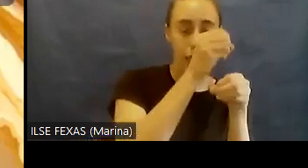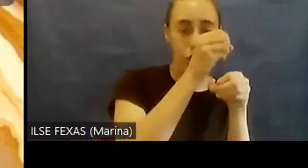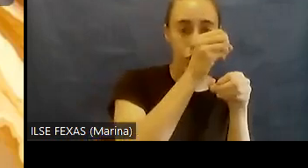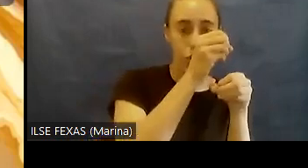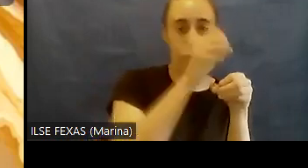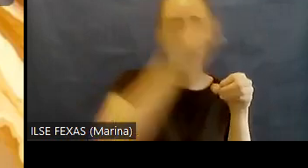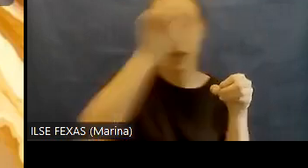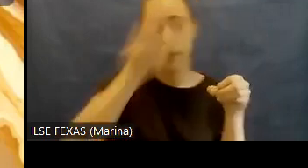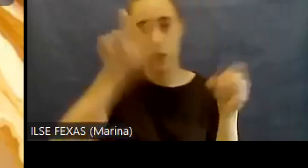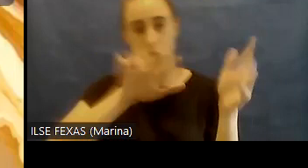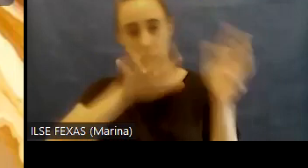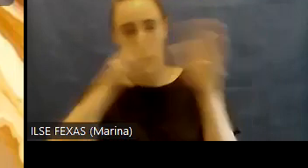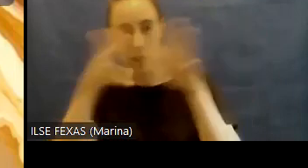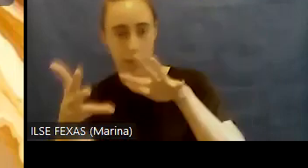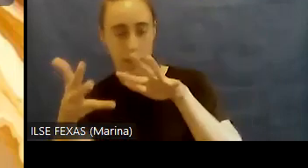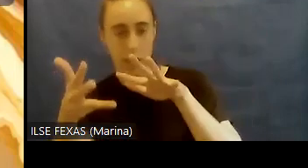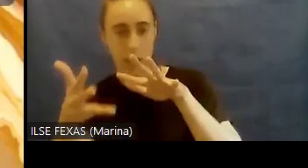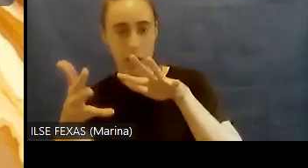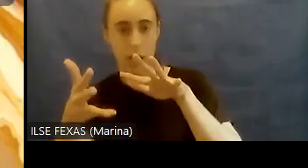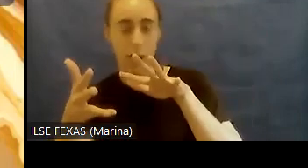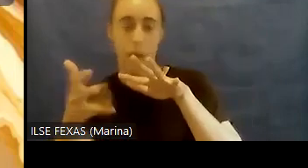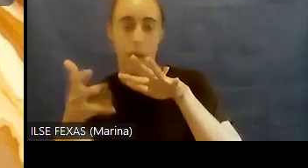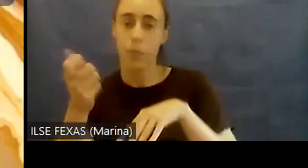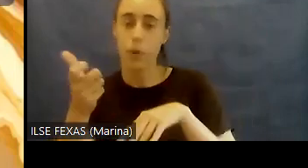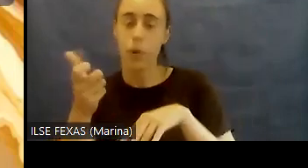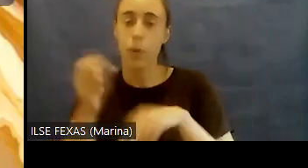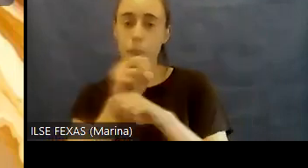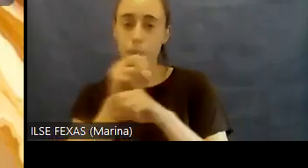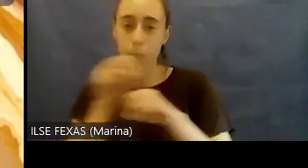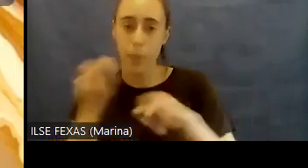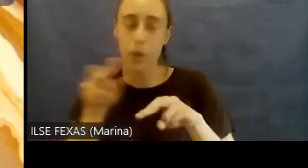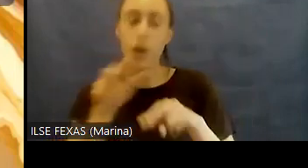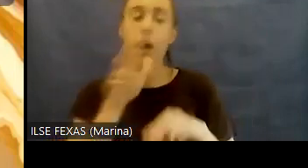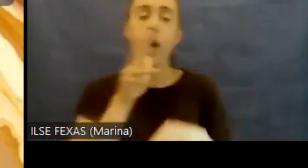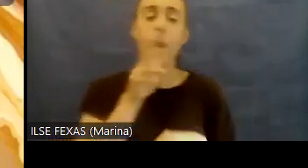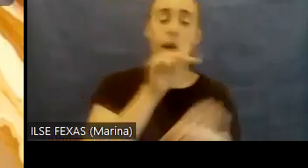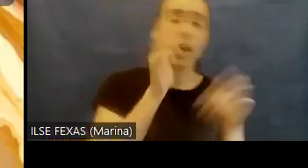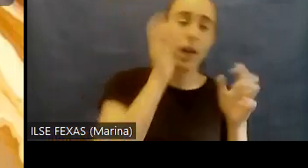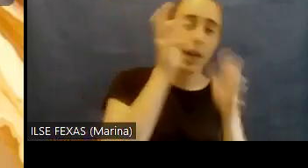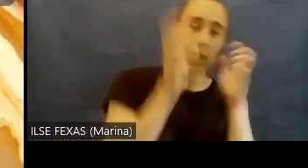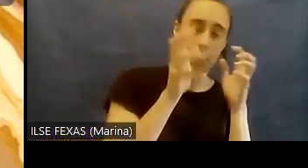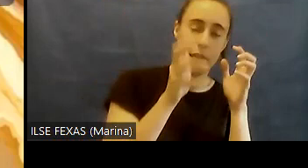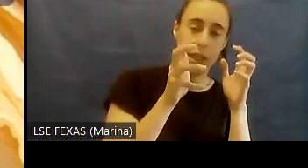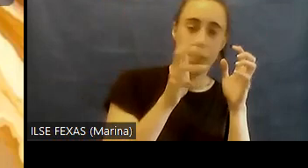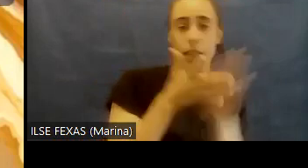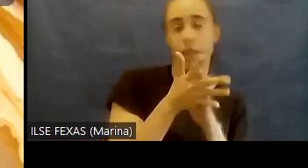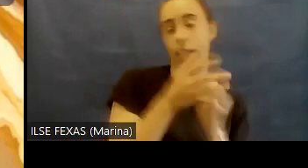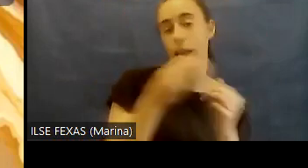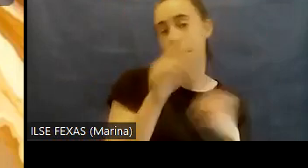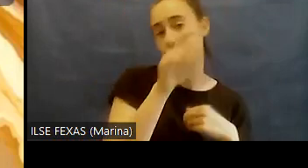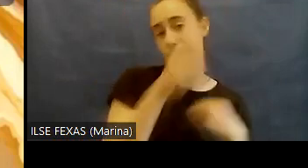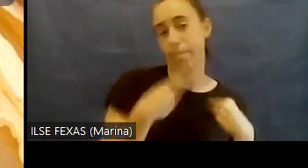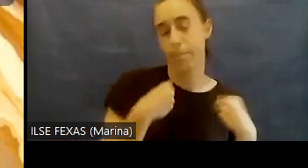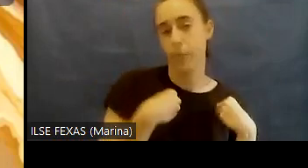vivo. Es decir, a lo mejor algo in vitro nos va fenomenal, pero luego en vivo, pues las características, la vida en general no